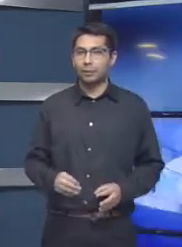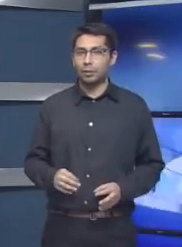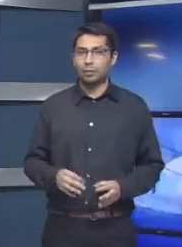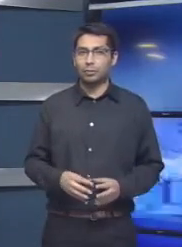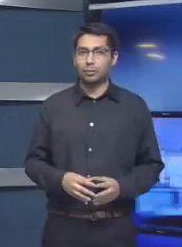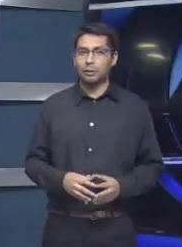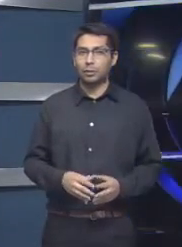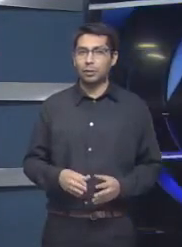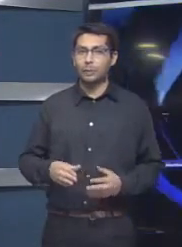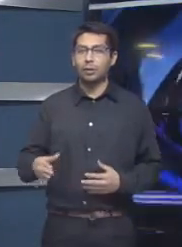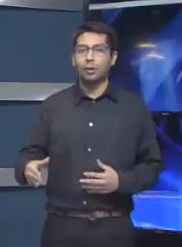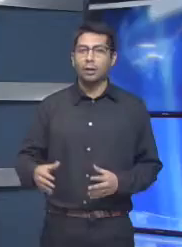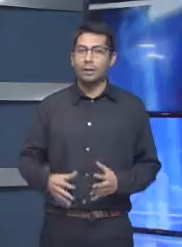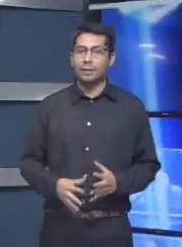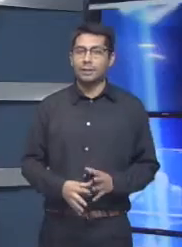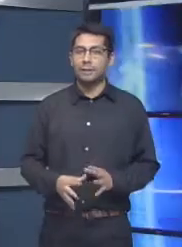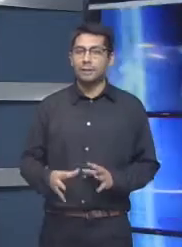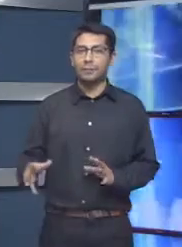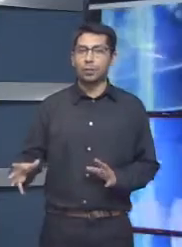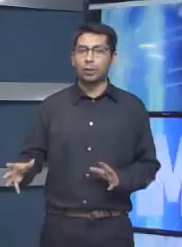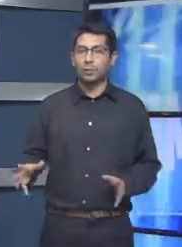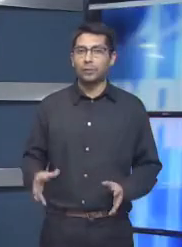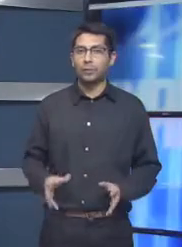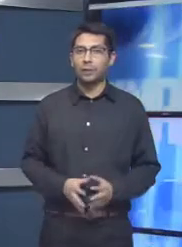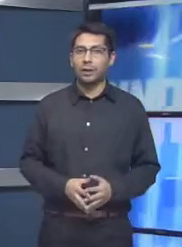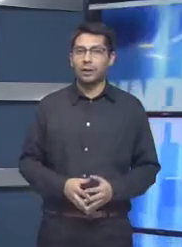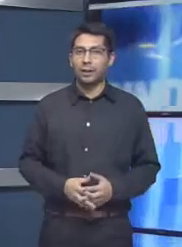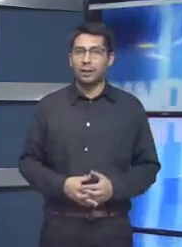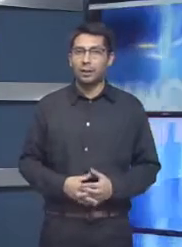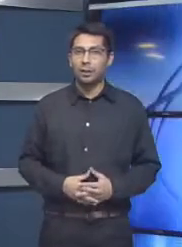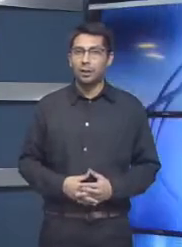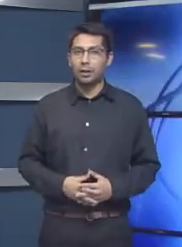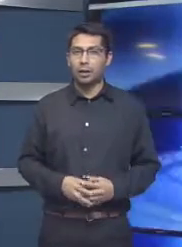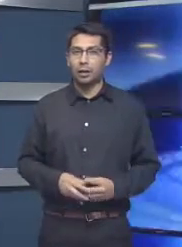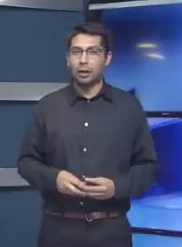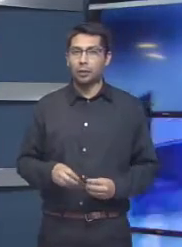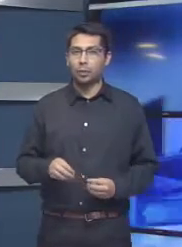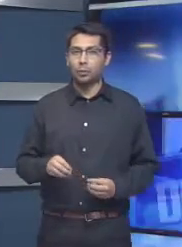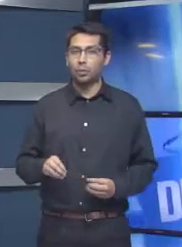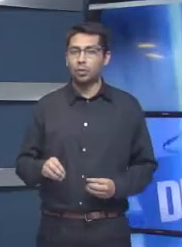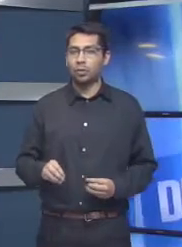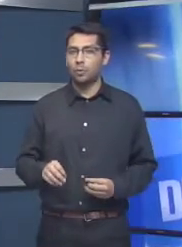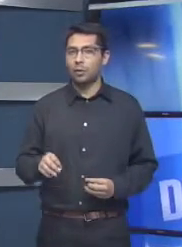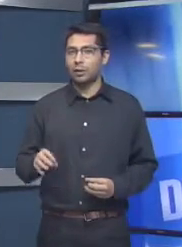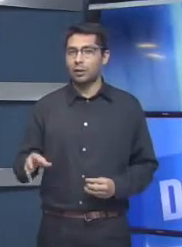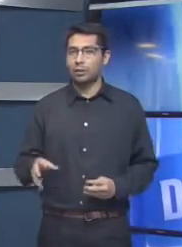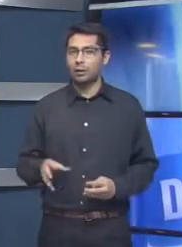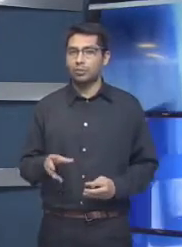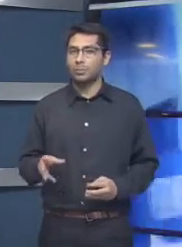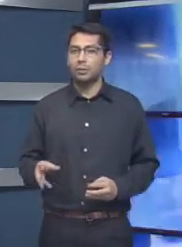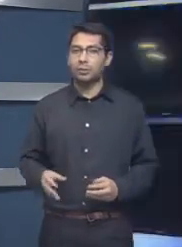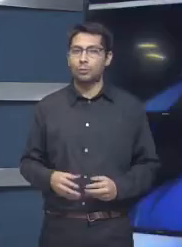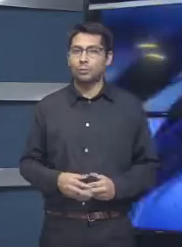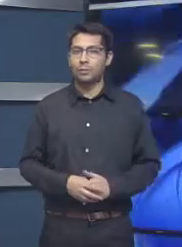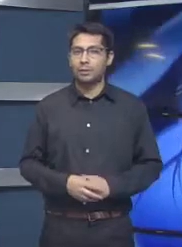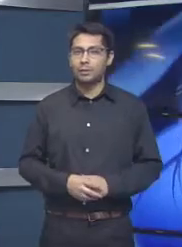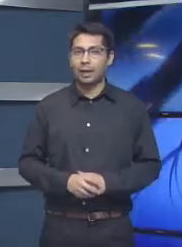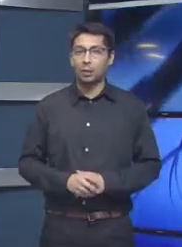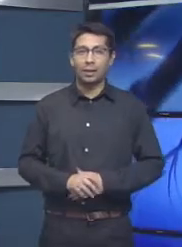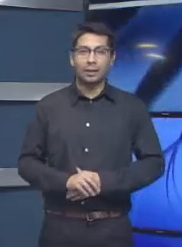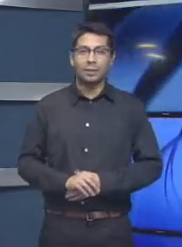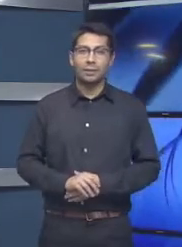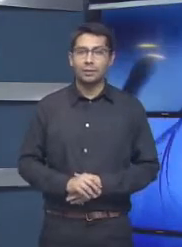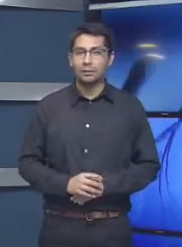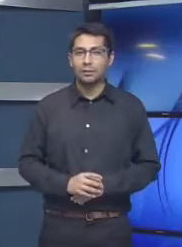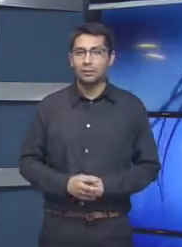programa que todavía no es efectivo, pero que ya se filtró que podría salir, ¿cómo lo ve? ¿Qué conocimiento tiene justamente ese